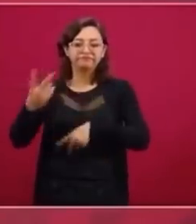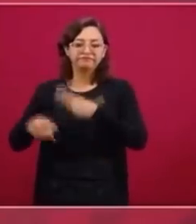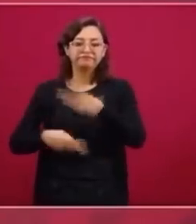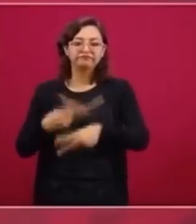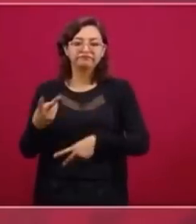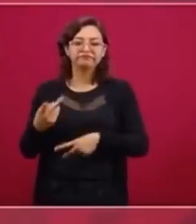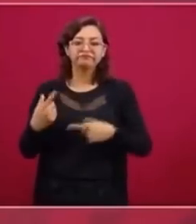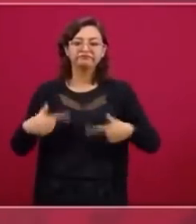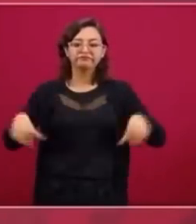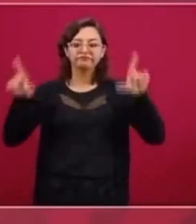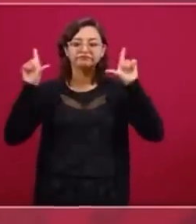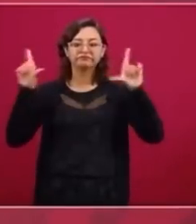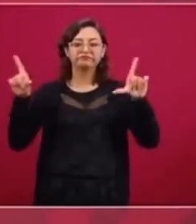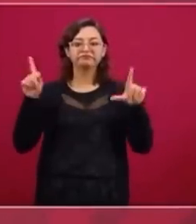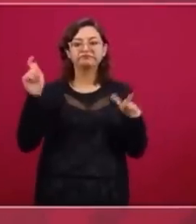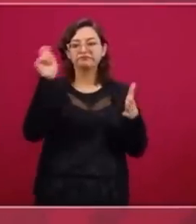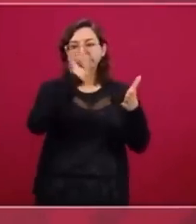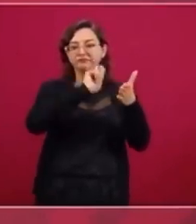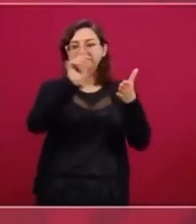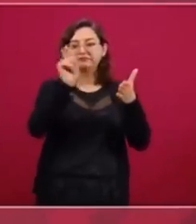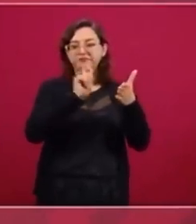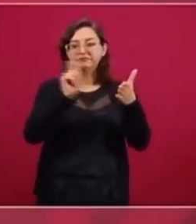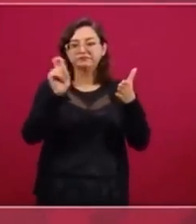tarea en el pizarrón,